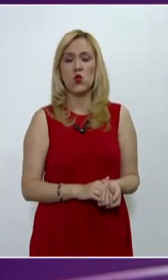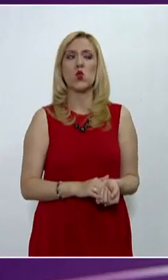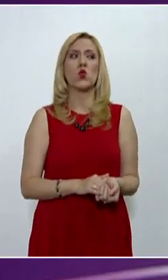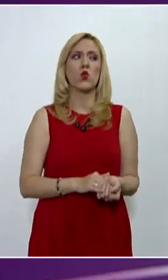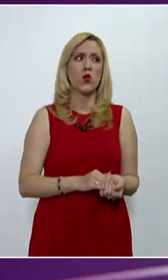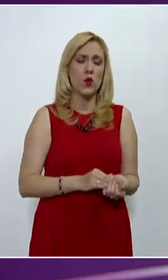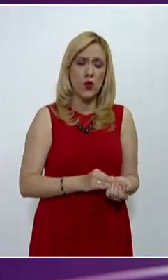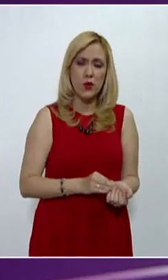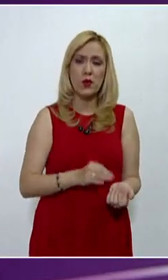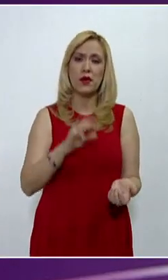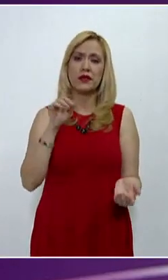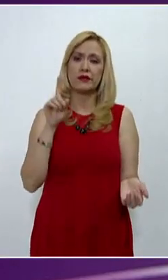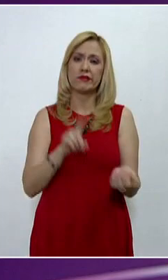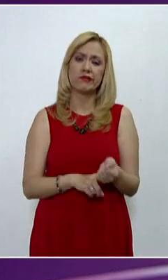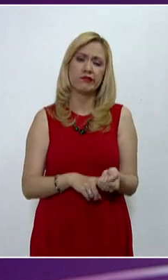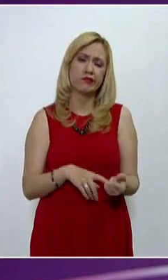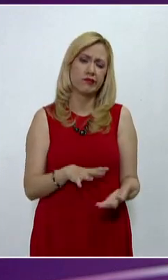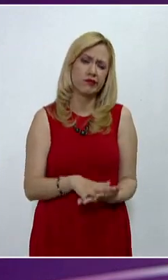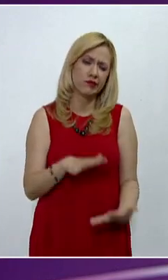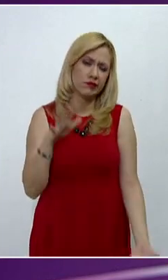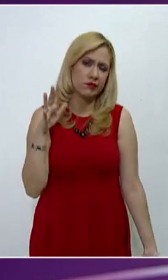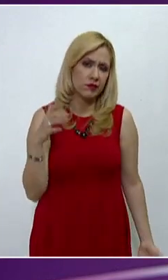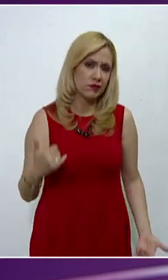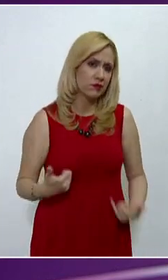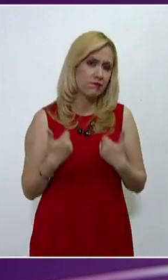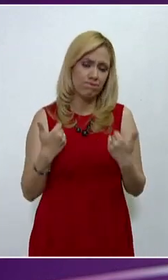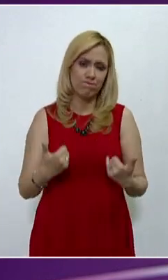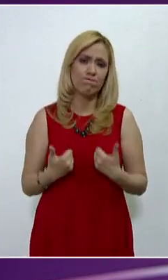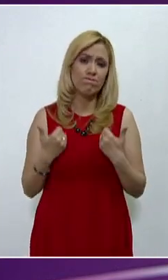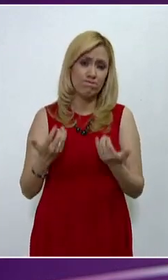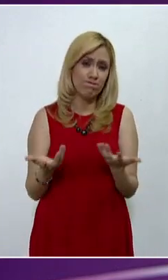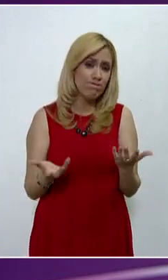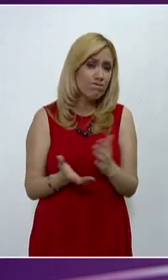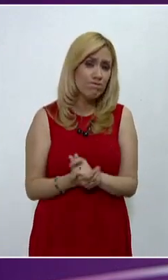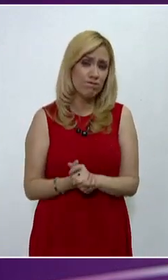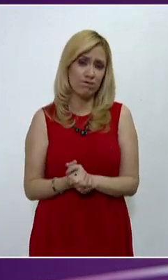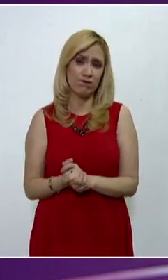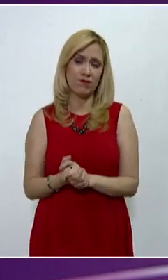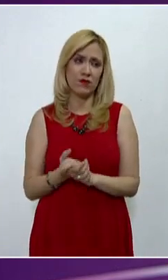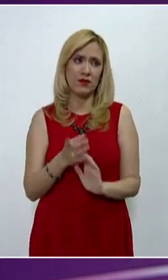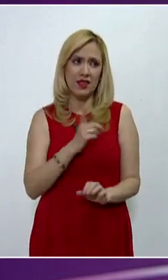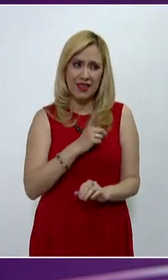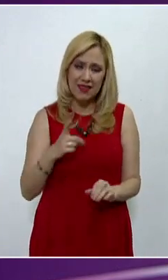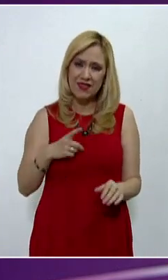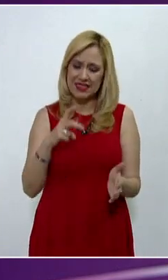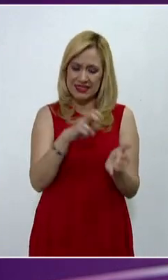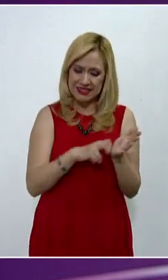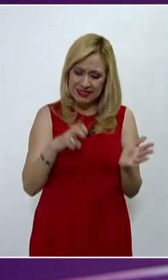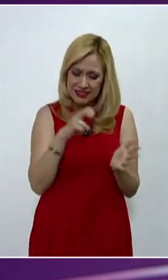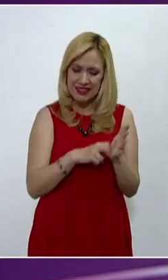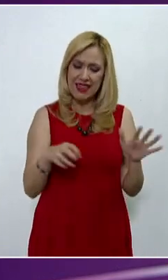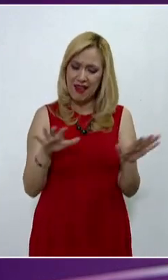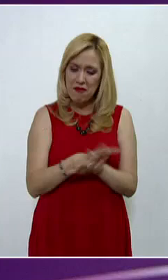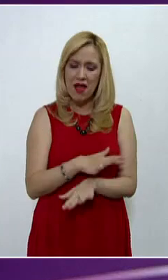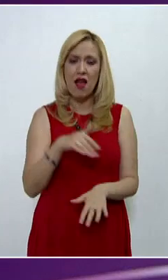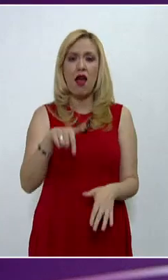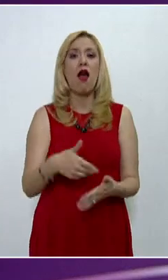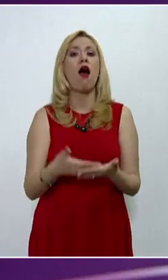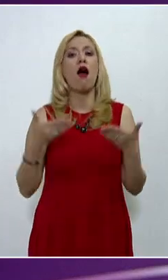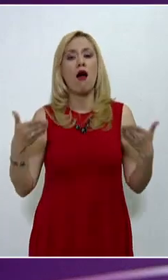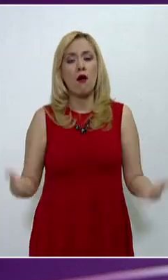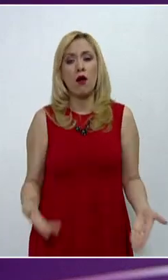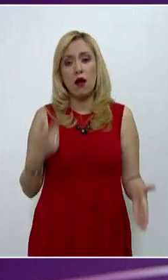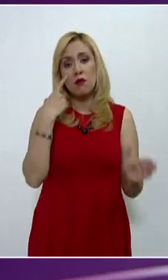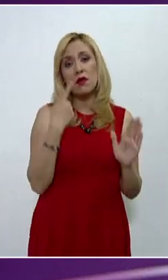fundamentalmente pobladas por poblaciones juveniles. Y esto tiene que ser corregido. Creo que hoy en día está más